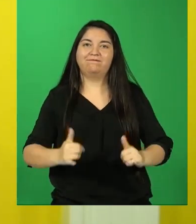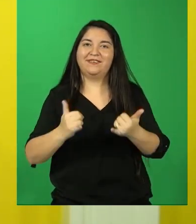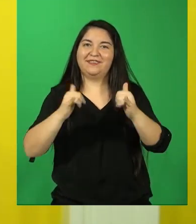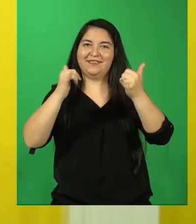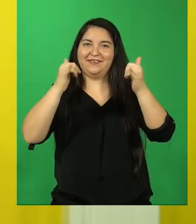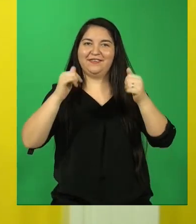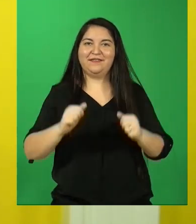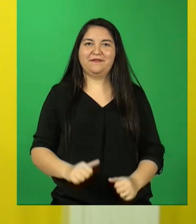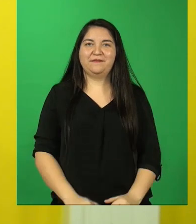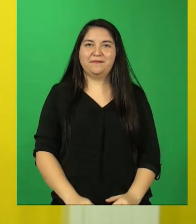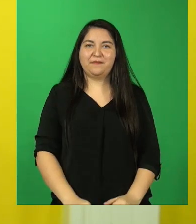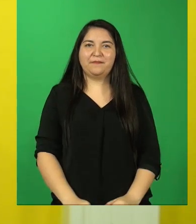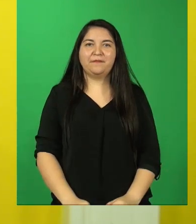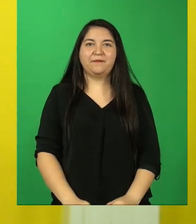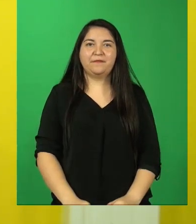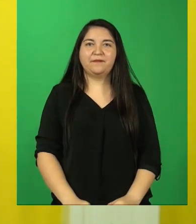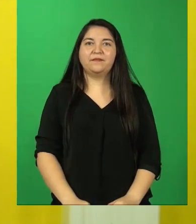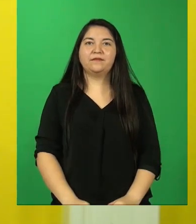entretienen.